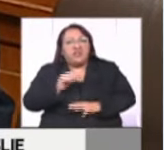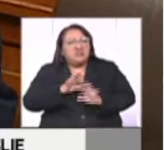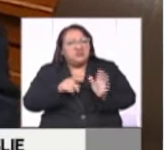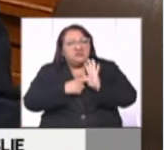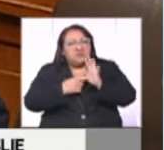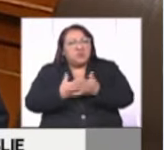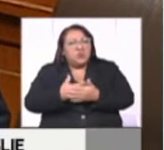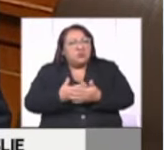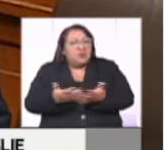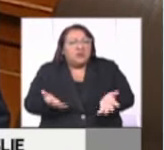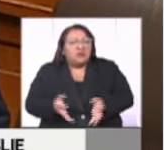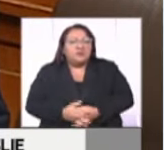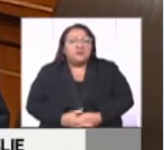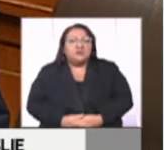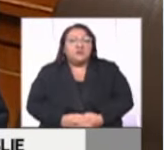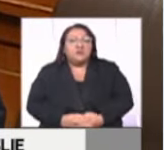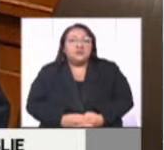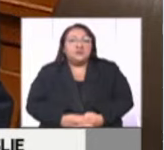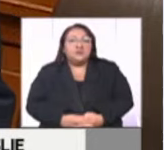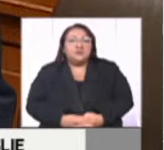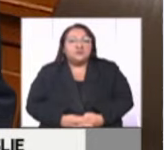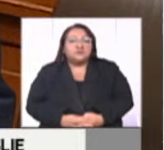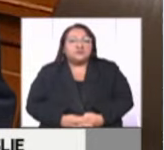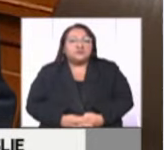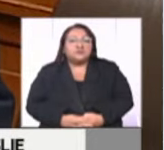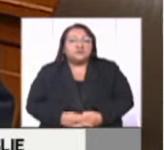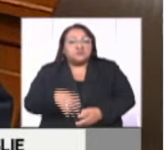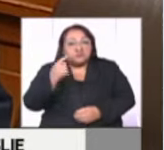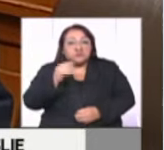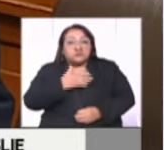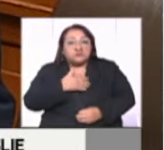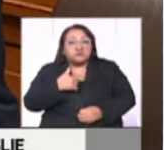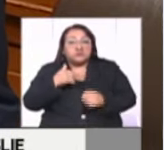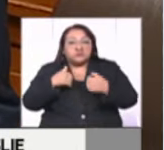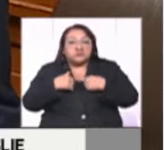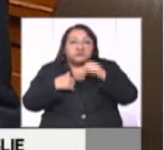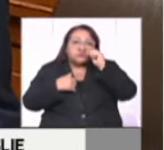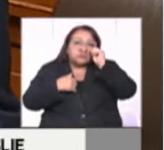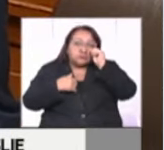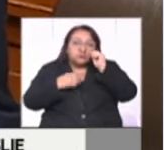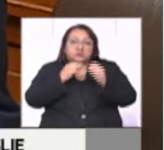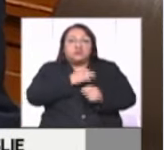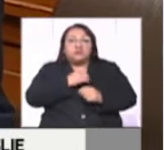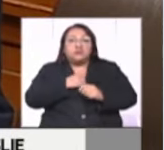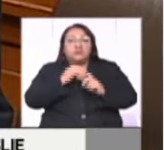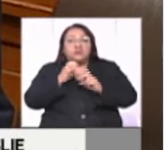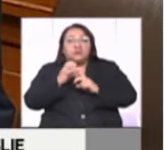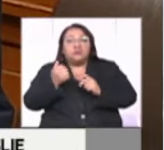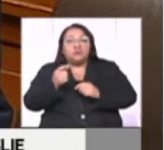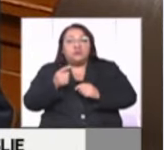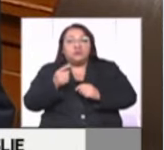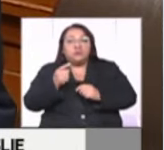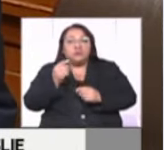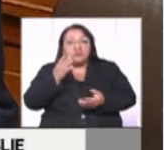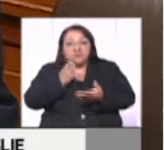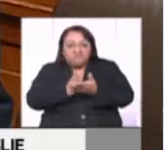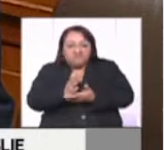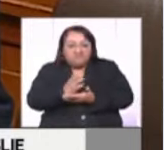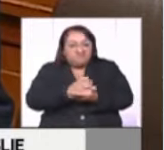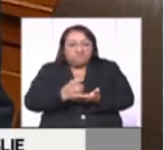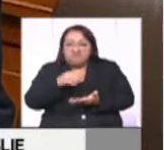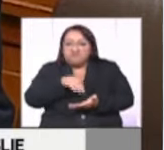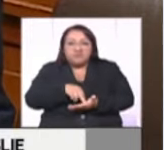presentar una sola prueba. Por eso, presidente, la posición del Ministerio de Cultura es una posición